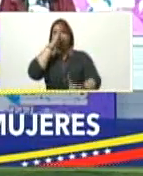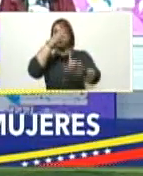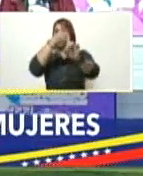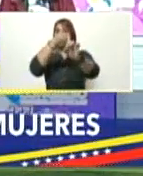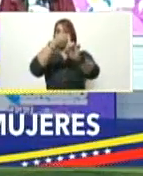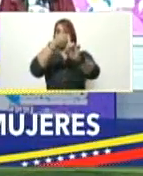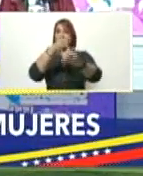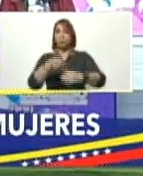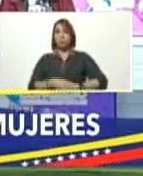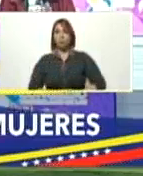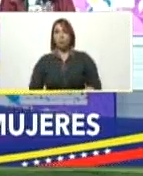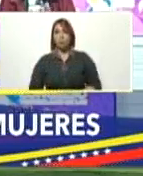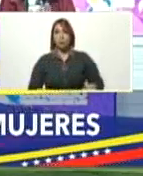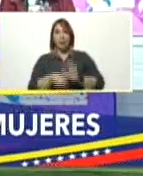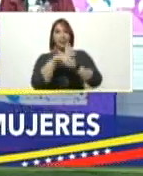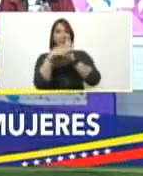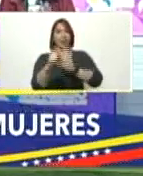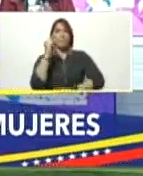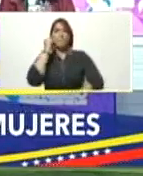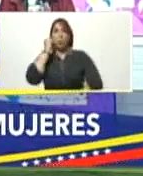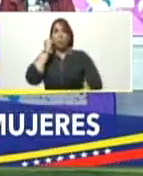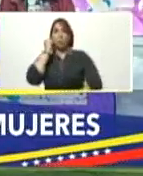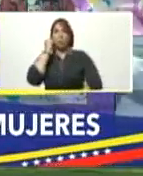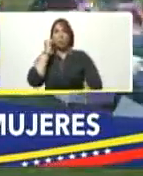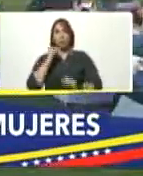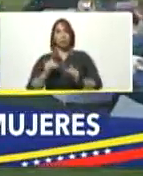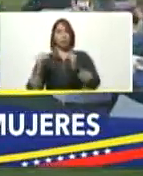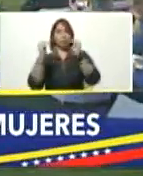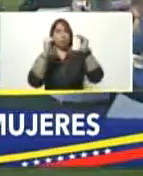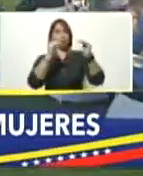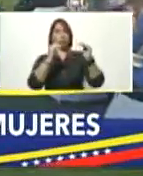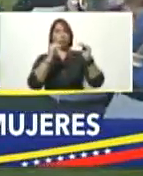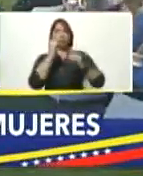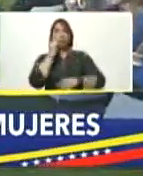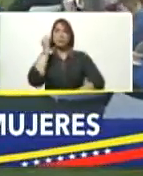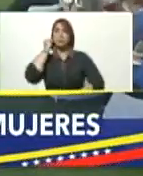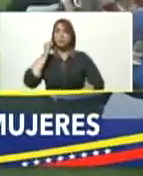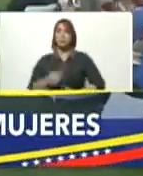medio. El derecho de las mujeres, la igualdad de género.